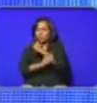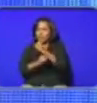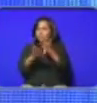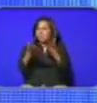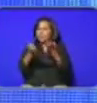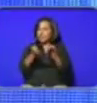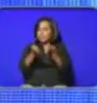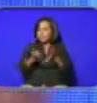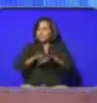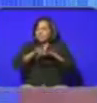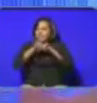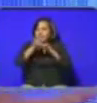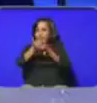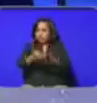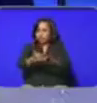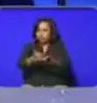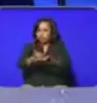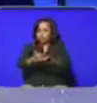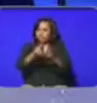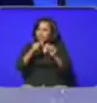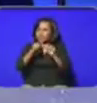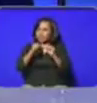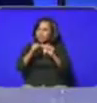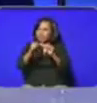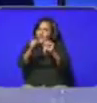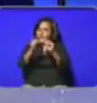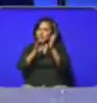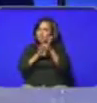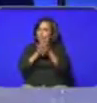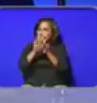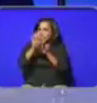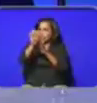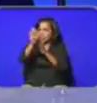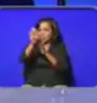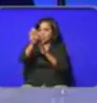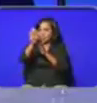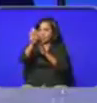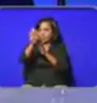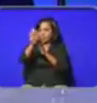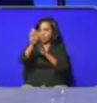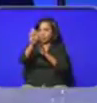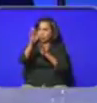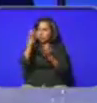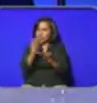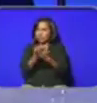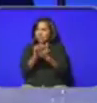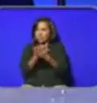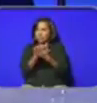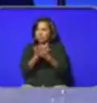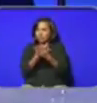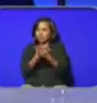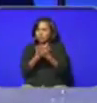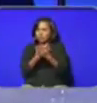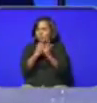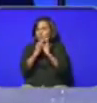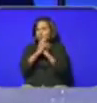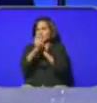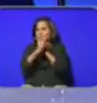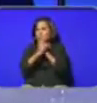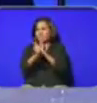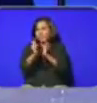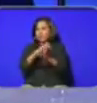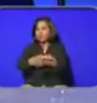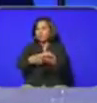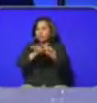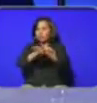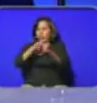productivo a ese crecimiento sostenible o ese desarrollo económico. El talento humano